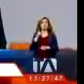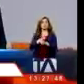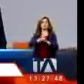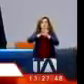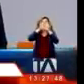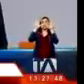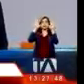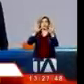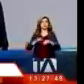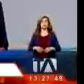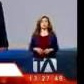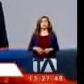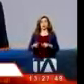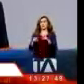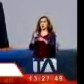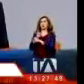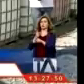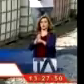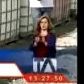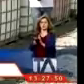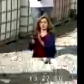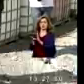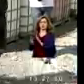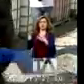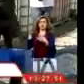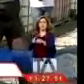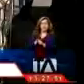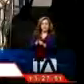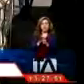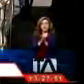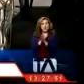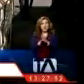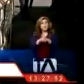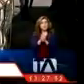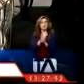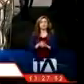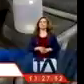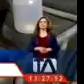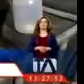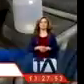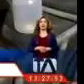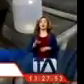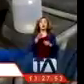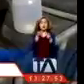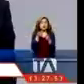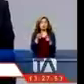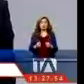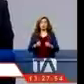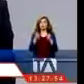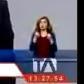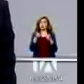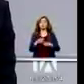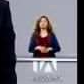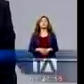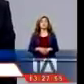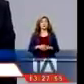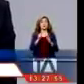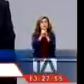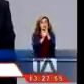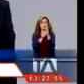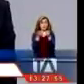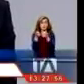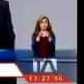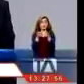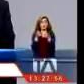que no haya ningún tipo de excusa para politiquería. El gobierno anuncia además que habrá estrictos controles para evitar el contrabando. La Agencia de Regulación y Control